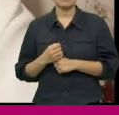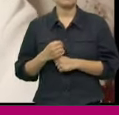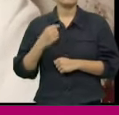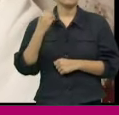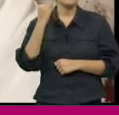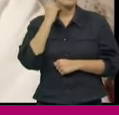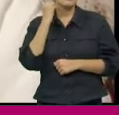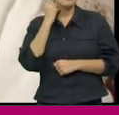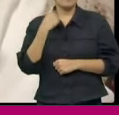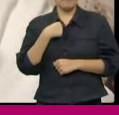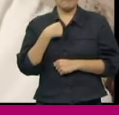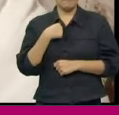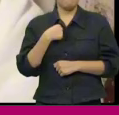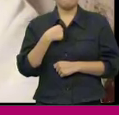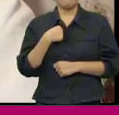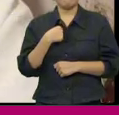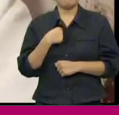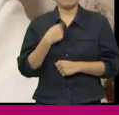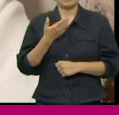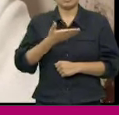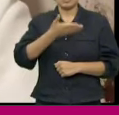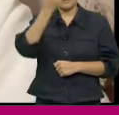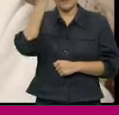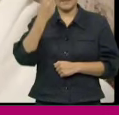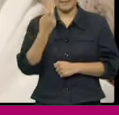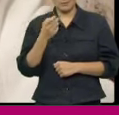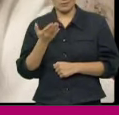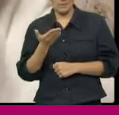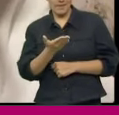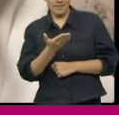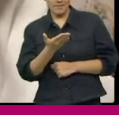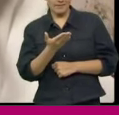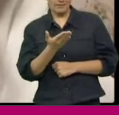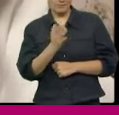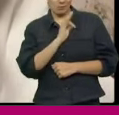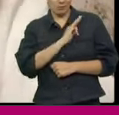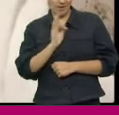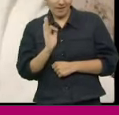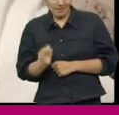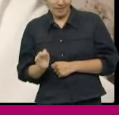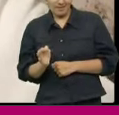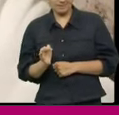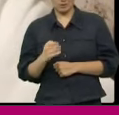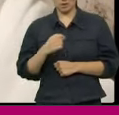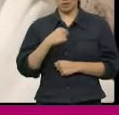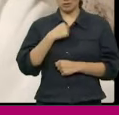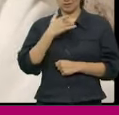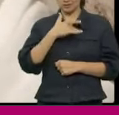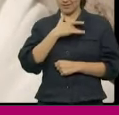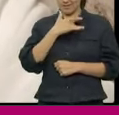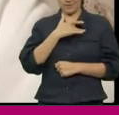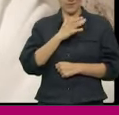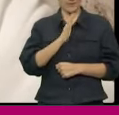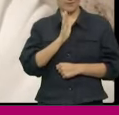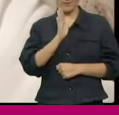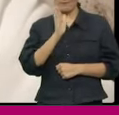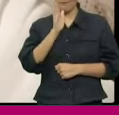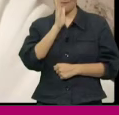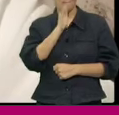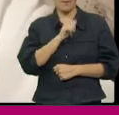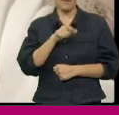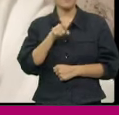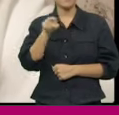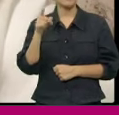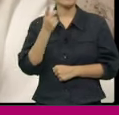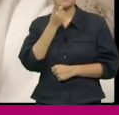entonces no sé si proceda la petición. Me da la impresión que es improcedente. Me da la impresión, como dicen los abogados,